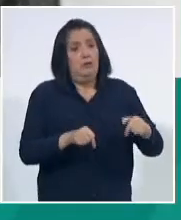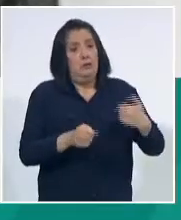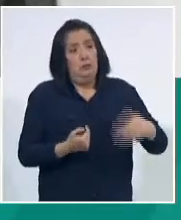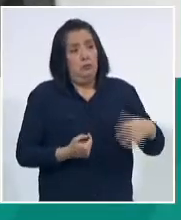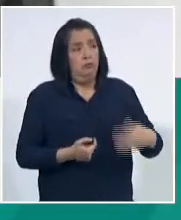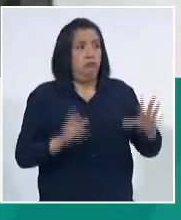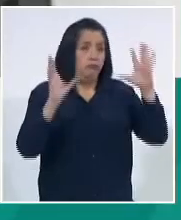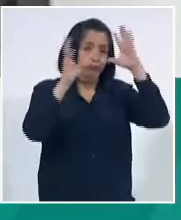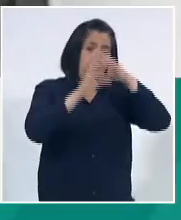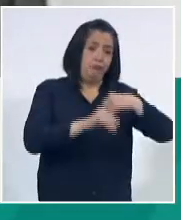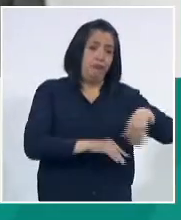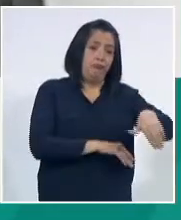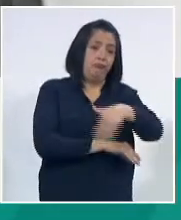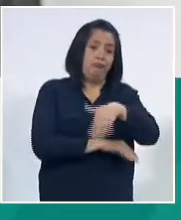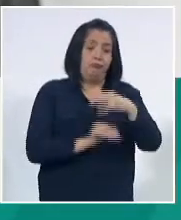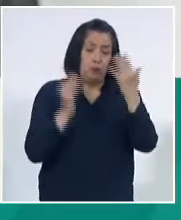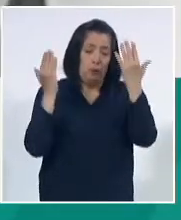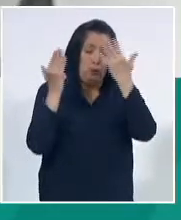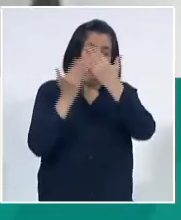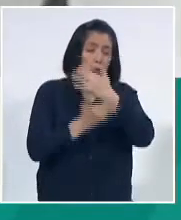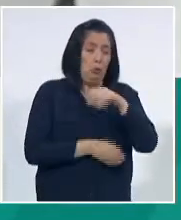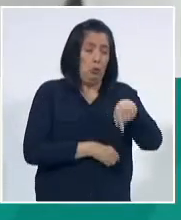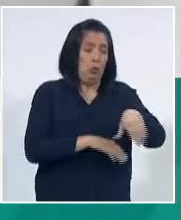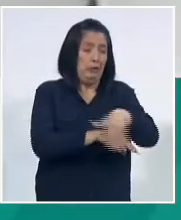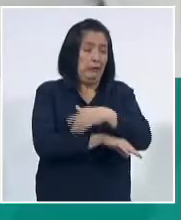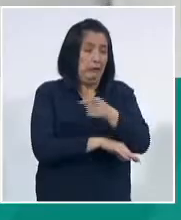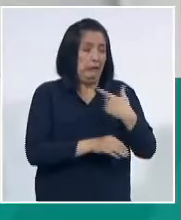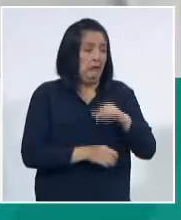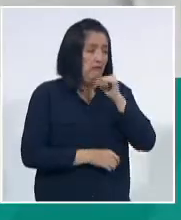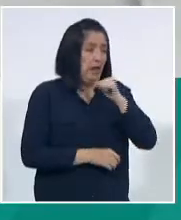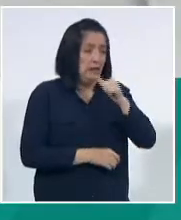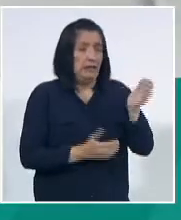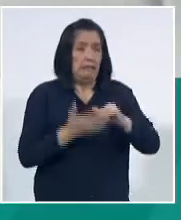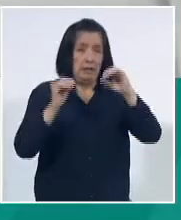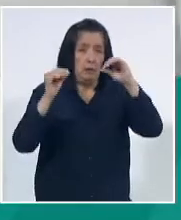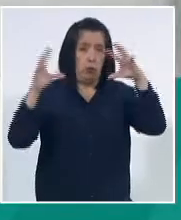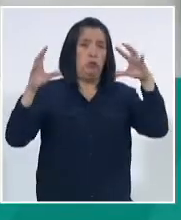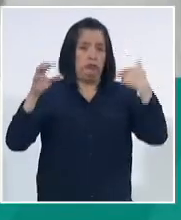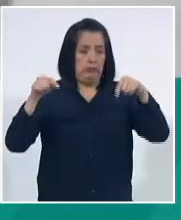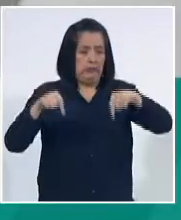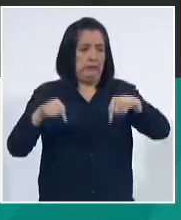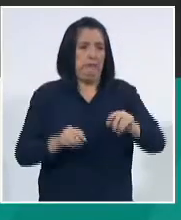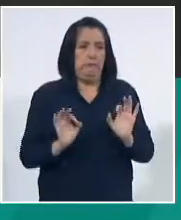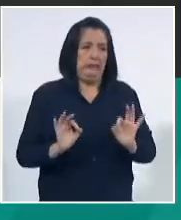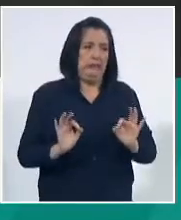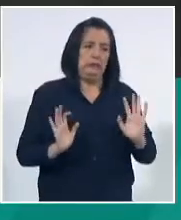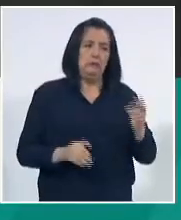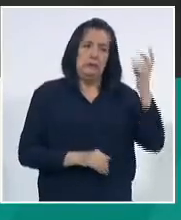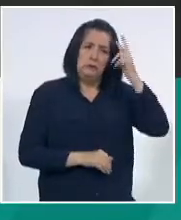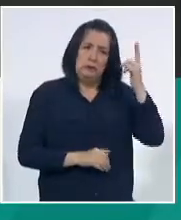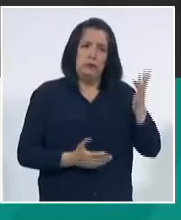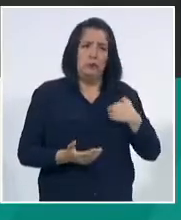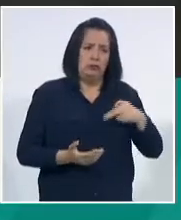noche está bien oscuro, es recontra oscuro, no, le falta más iluminación, es muy peligroso. Es por eso que hemos optado de